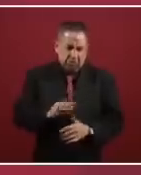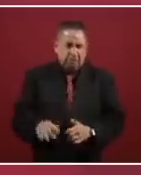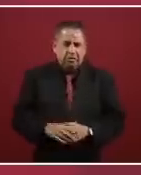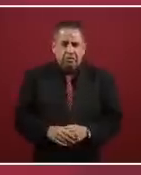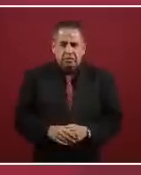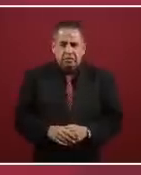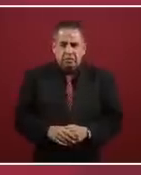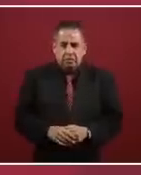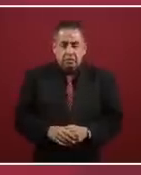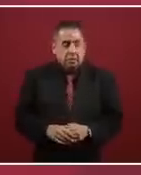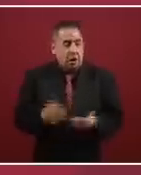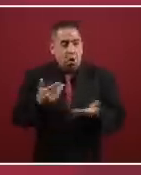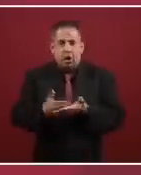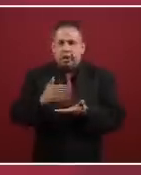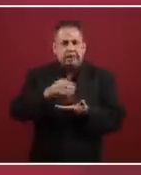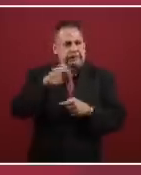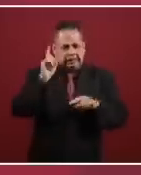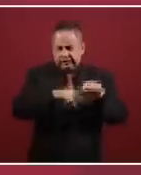Ahora quiero ver